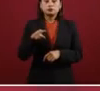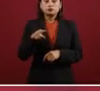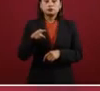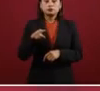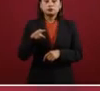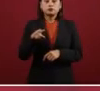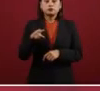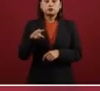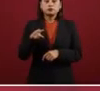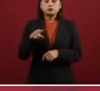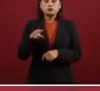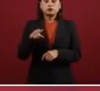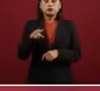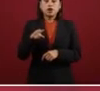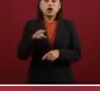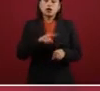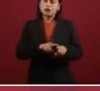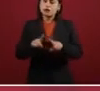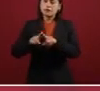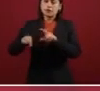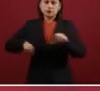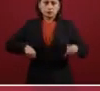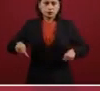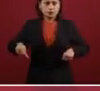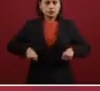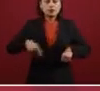entre otras, pero la